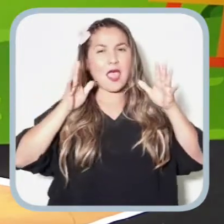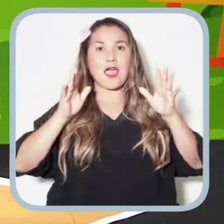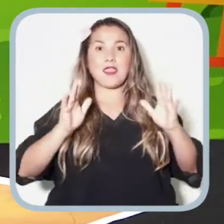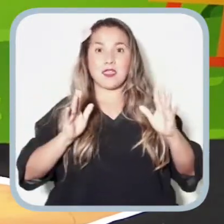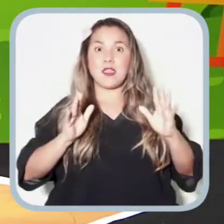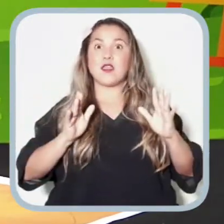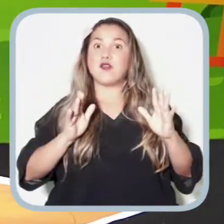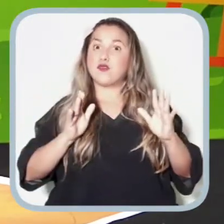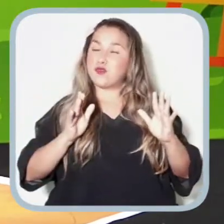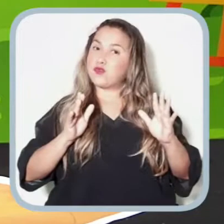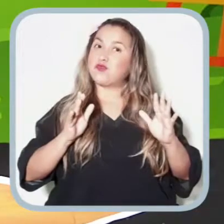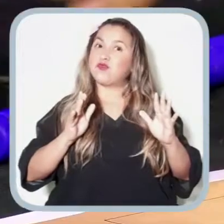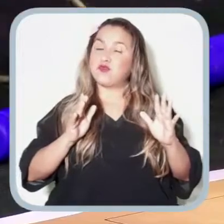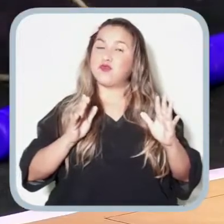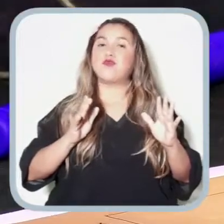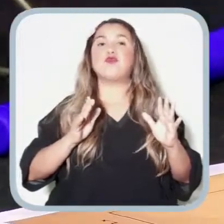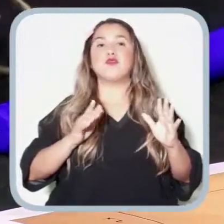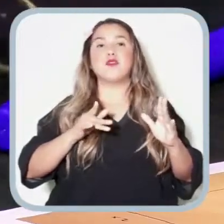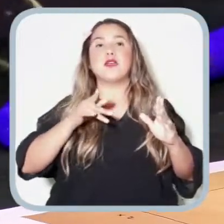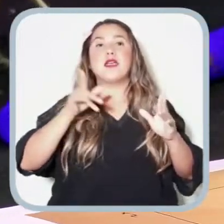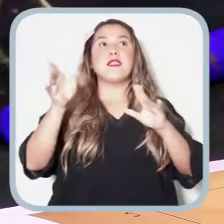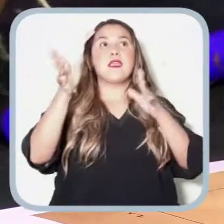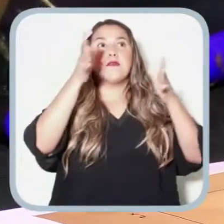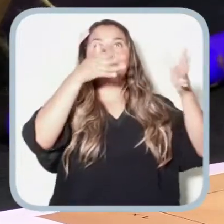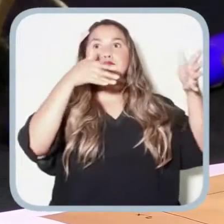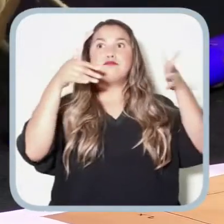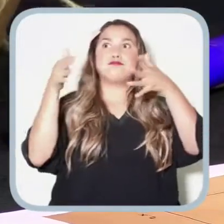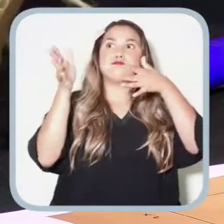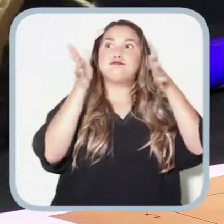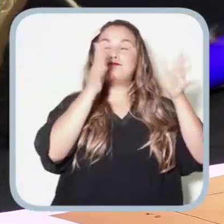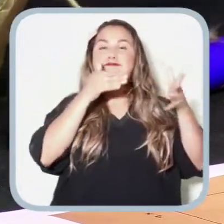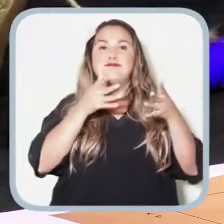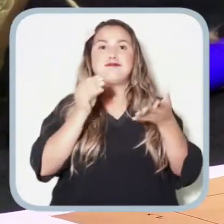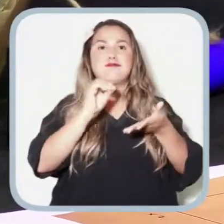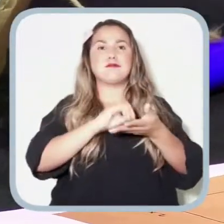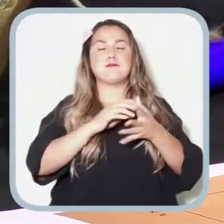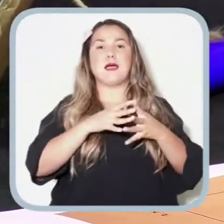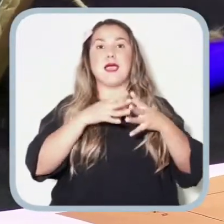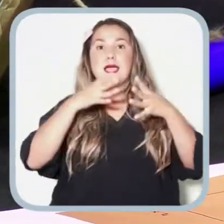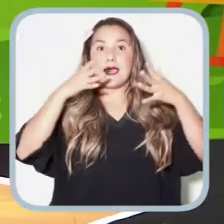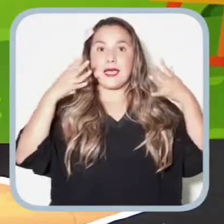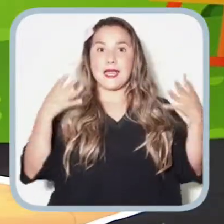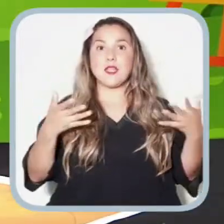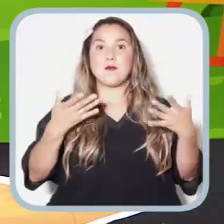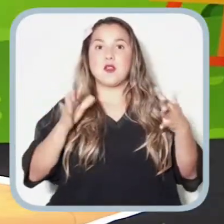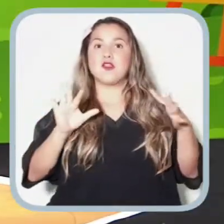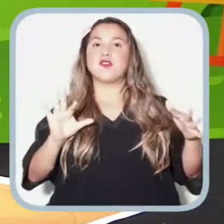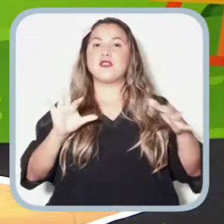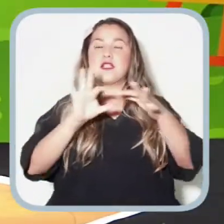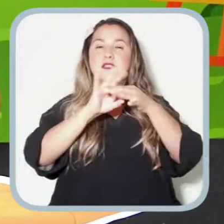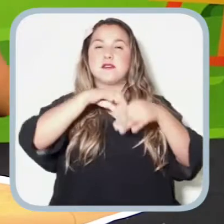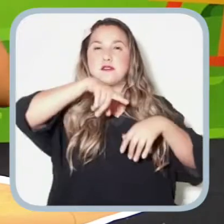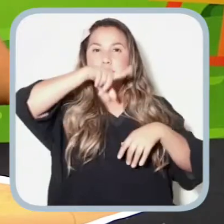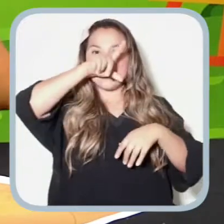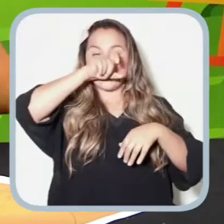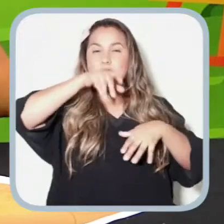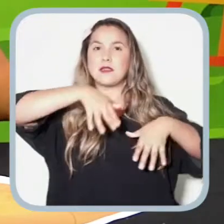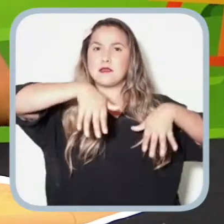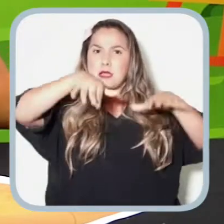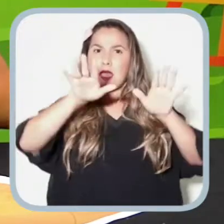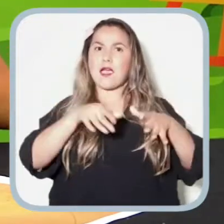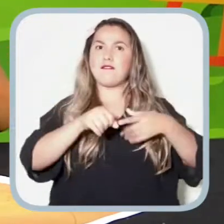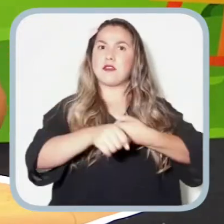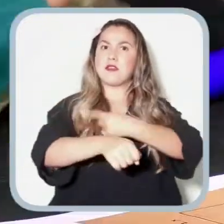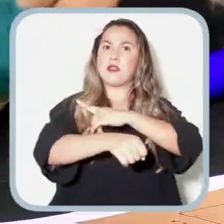no marina no marina más grande de mayor envergadura por eso se le asocia con una ave de poder y